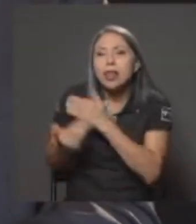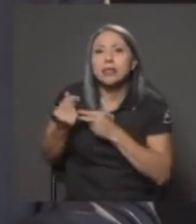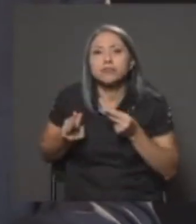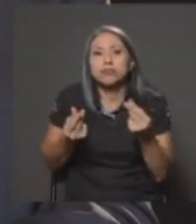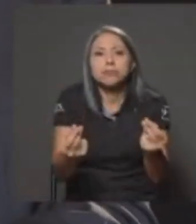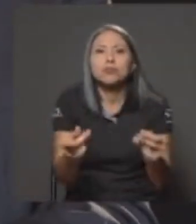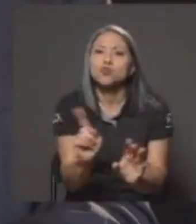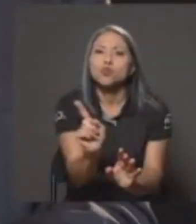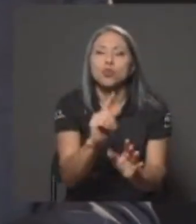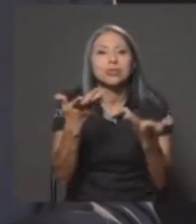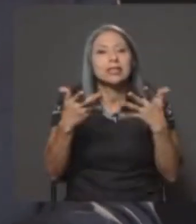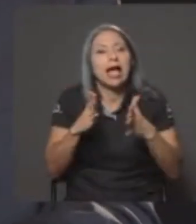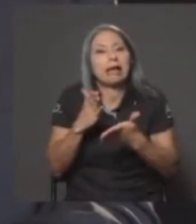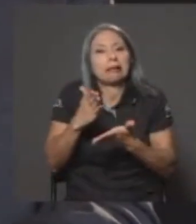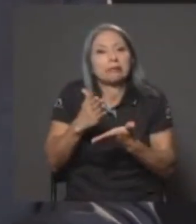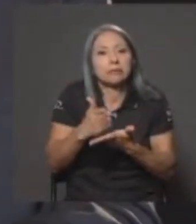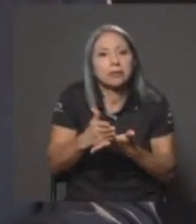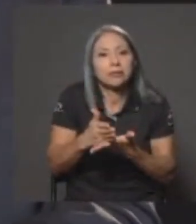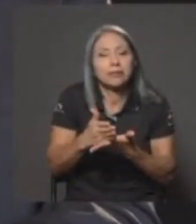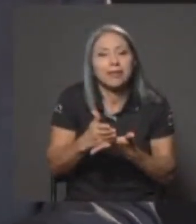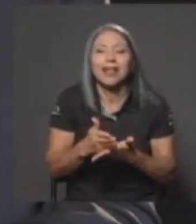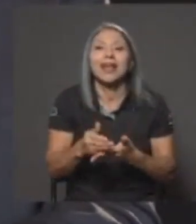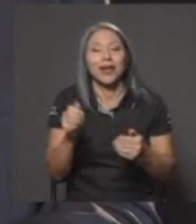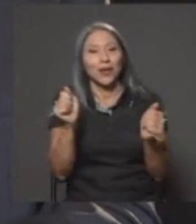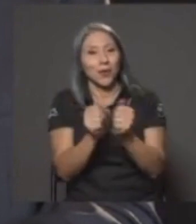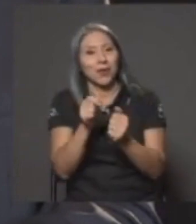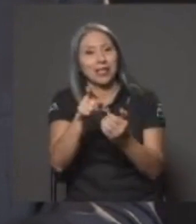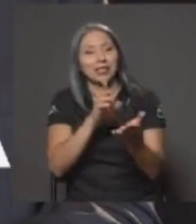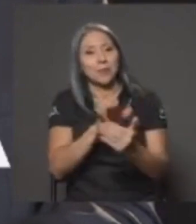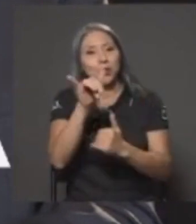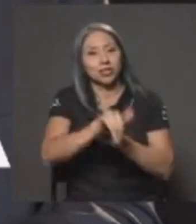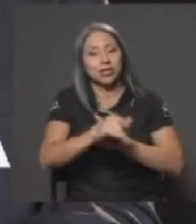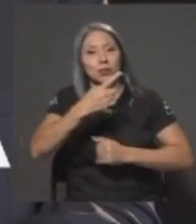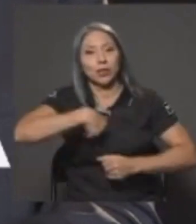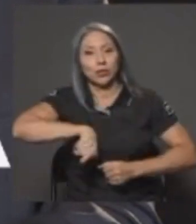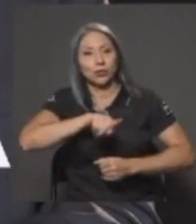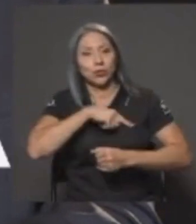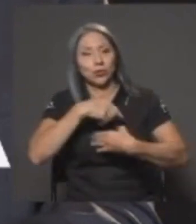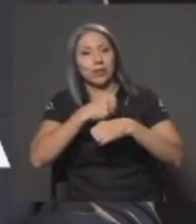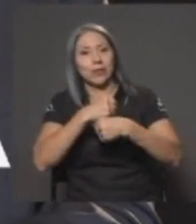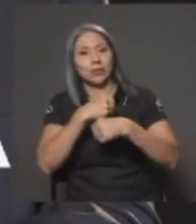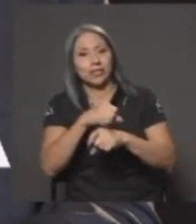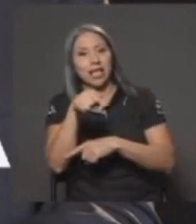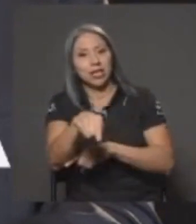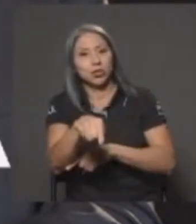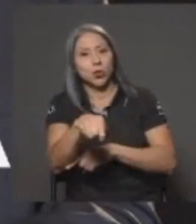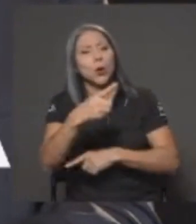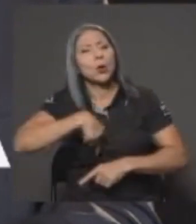estaban creciendo, que por cierto, con ese trabajo, con ese proyecto que habíamos hecho,